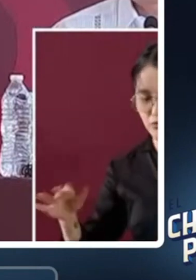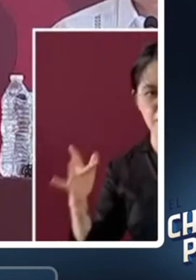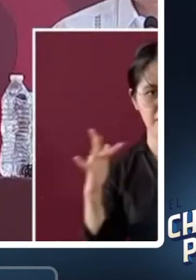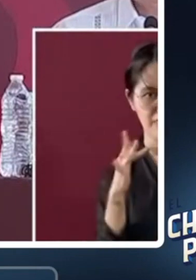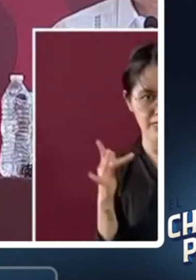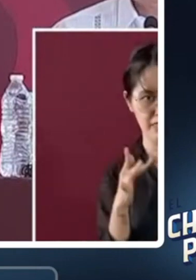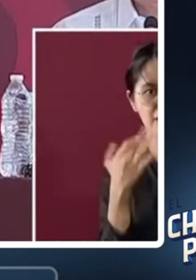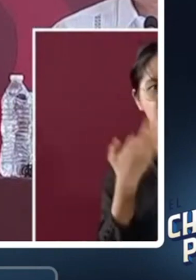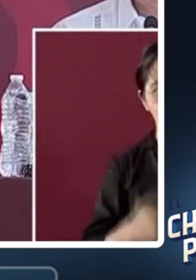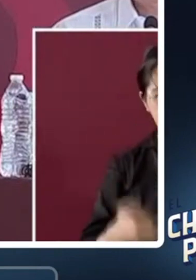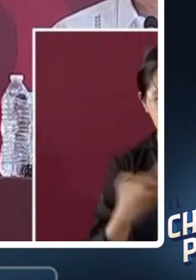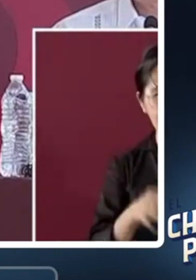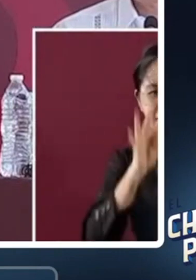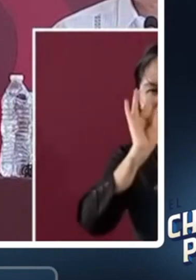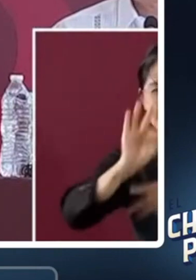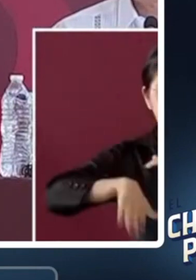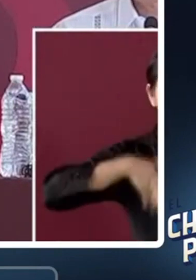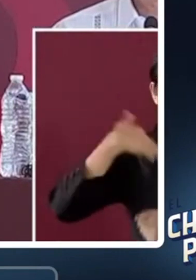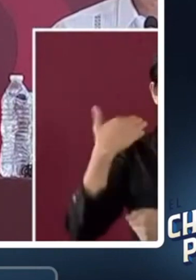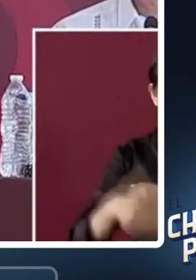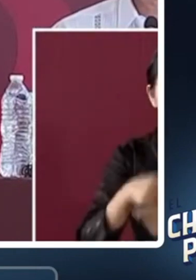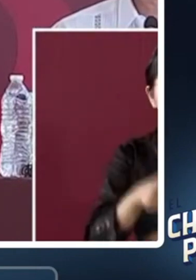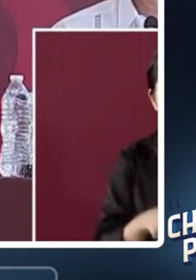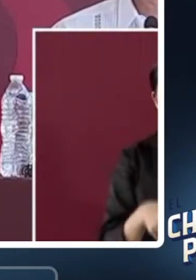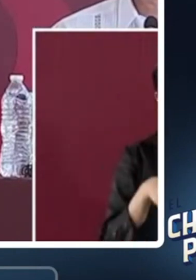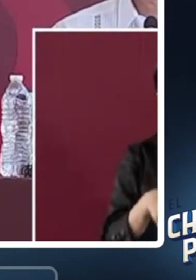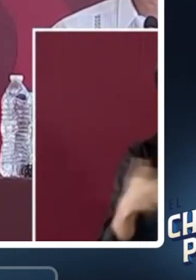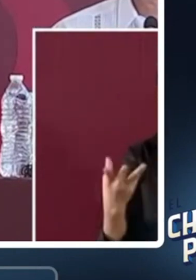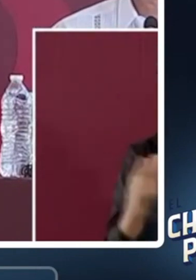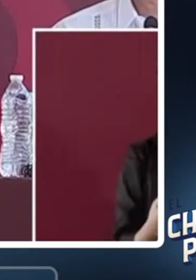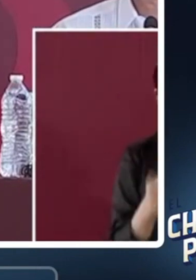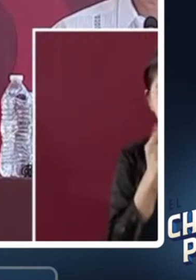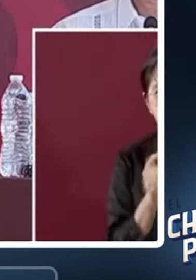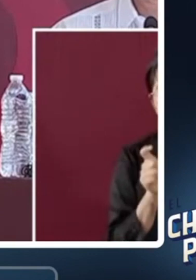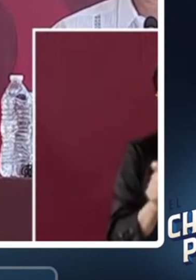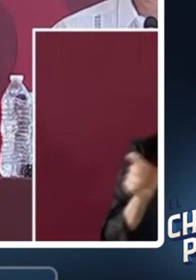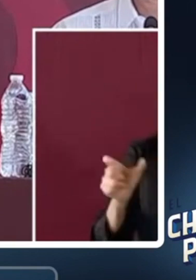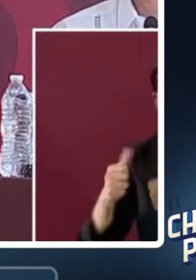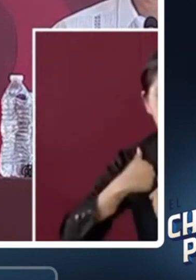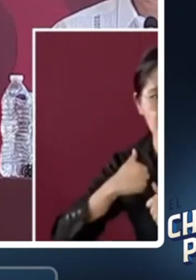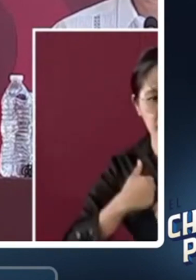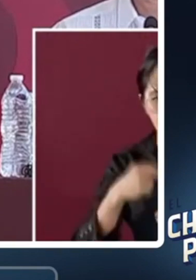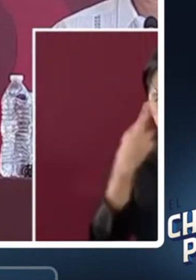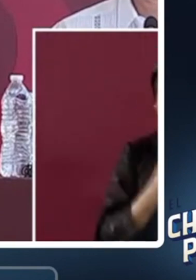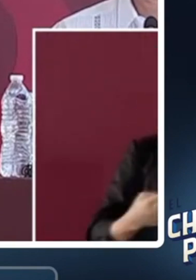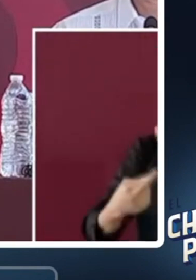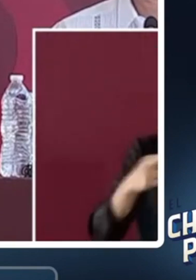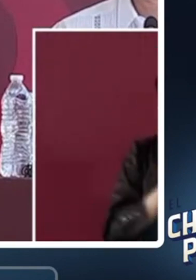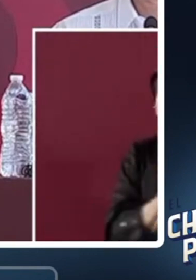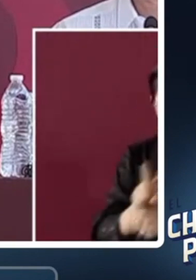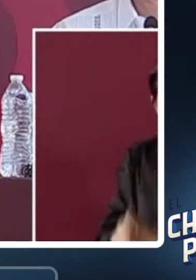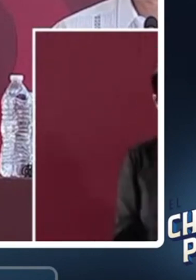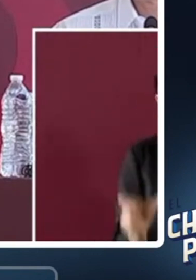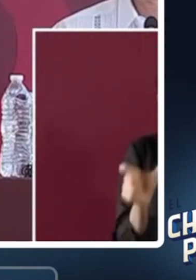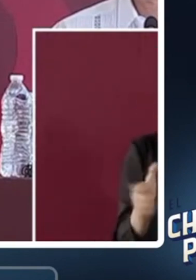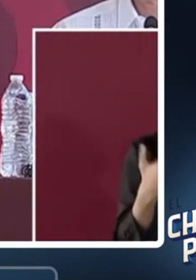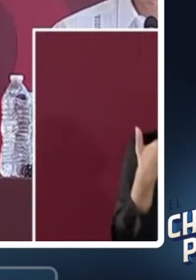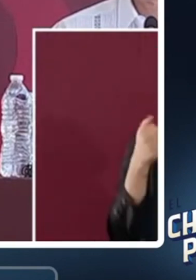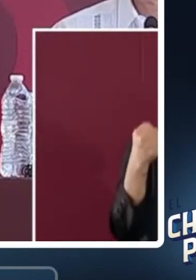de marina dándole la seguridad a todo ese tramo. Se van a empezar a desarrollar este